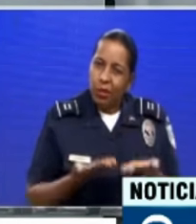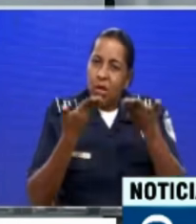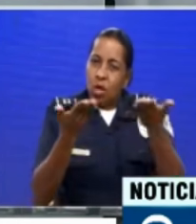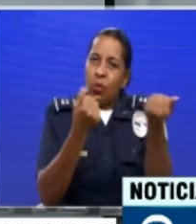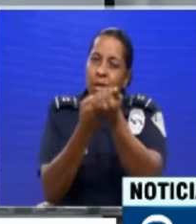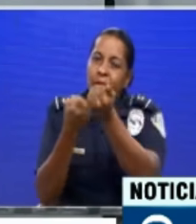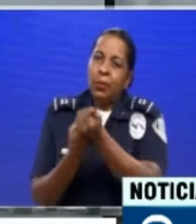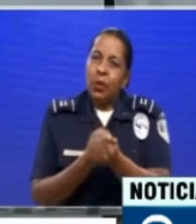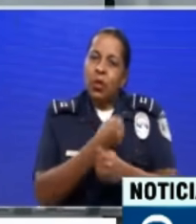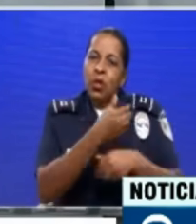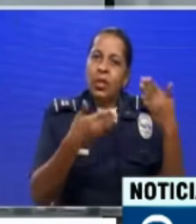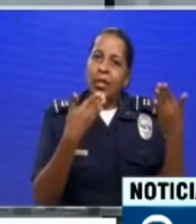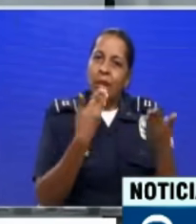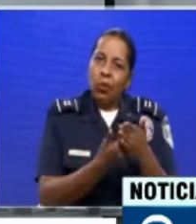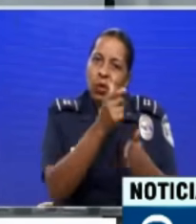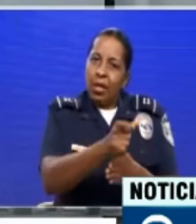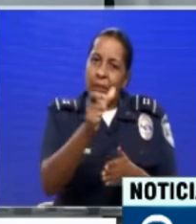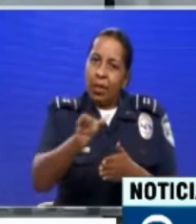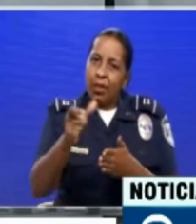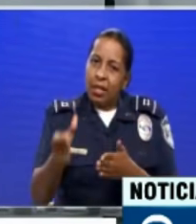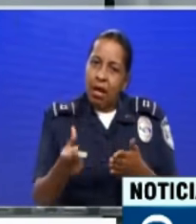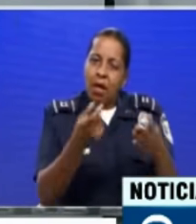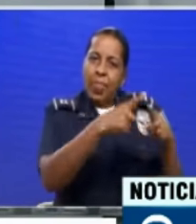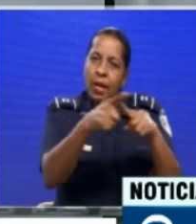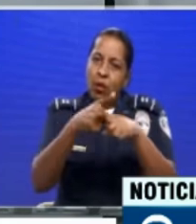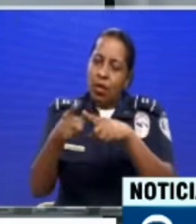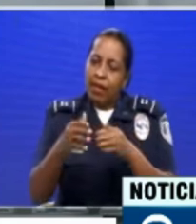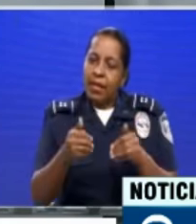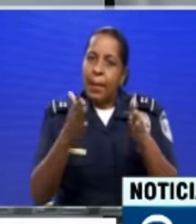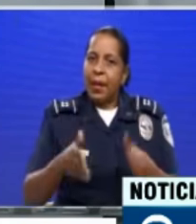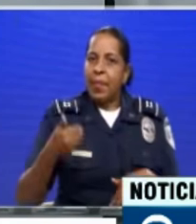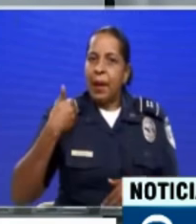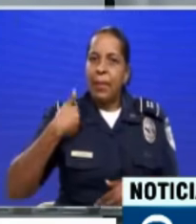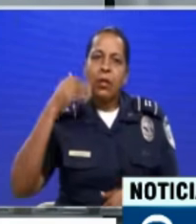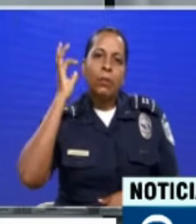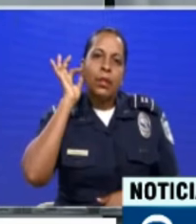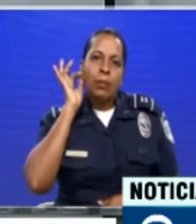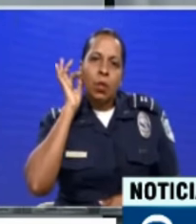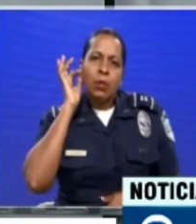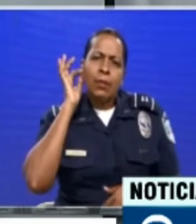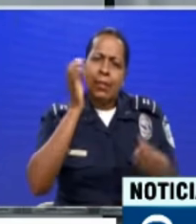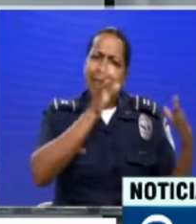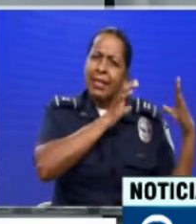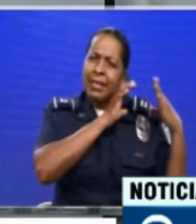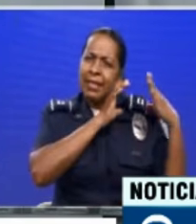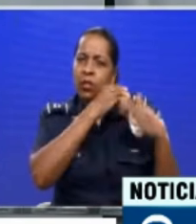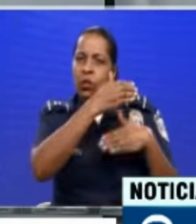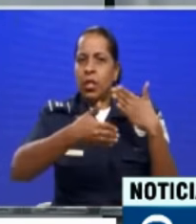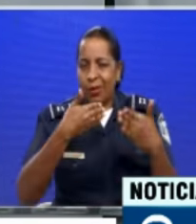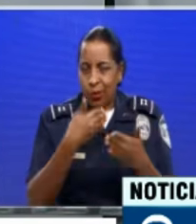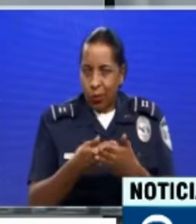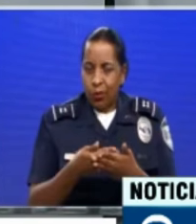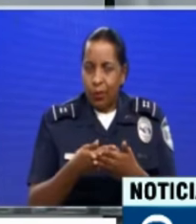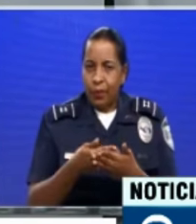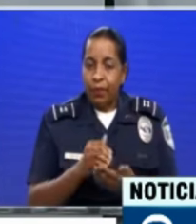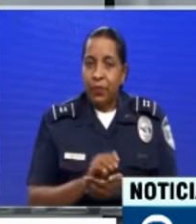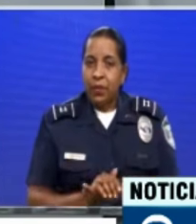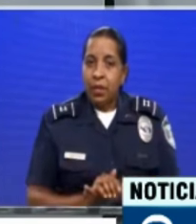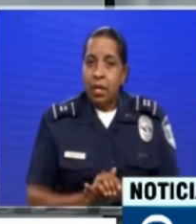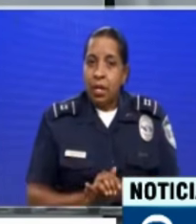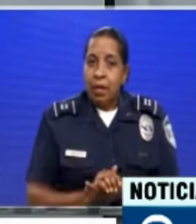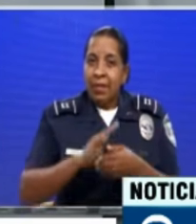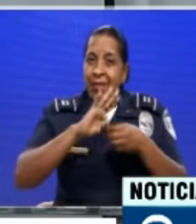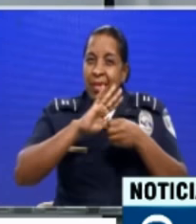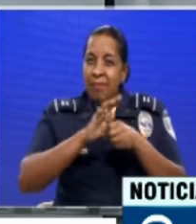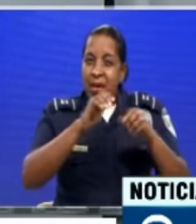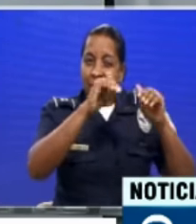de que con el apoyo que hemos estado recibiendo de los panameños, de las panameñas, del sacrificio de todos, de